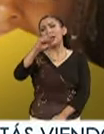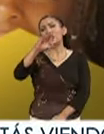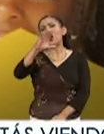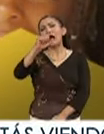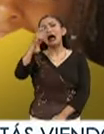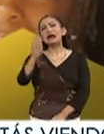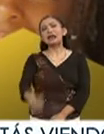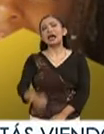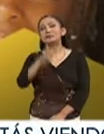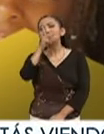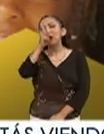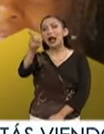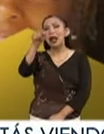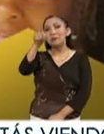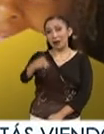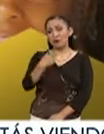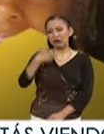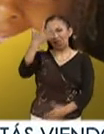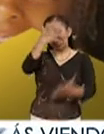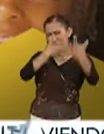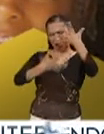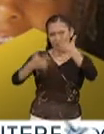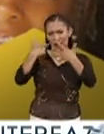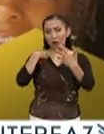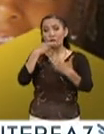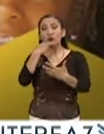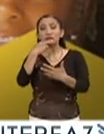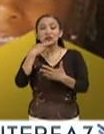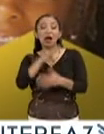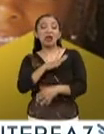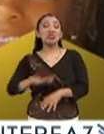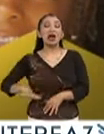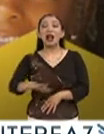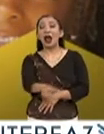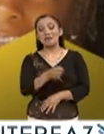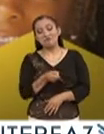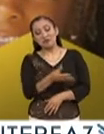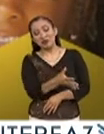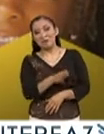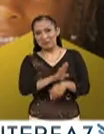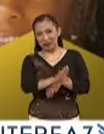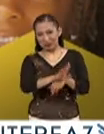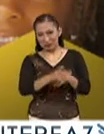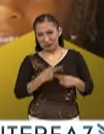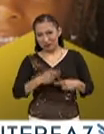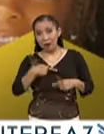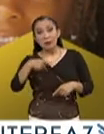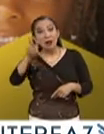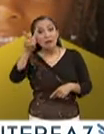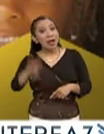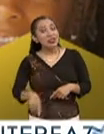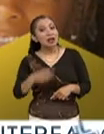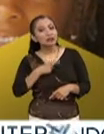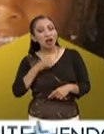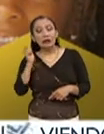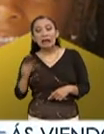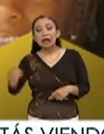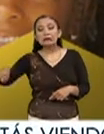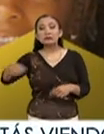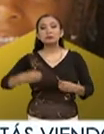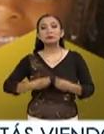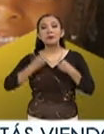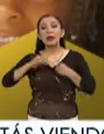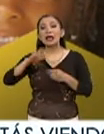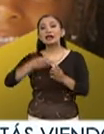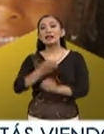Carioca es una palabra que muchos confunden y emplean en general a los brasileños, pero en realidad solo define a los